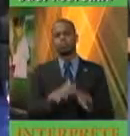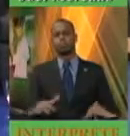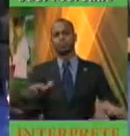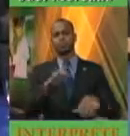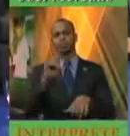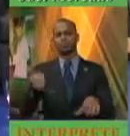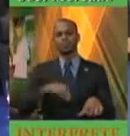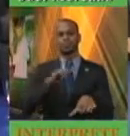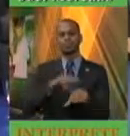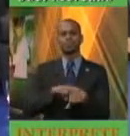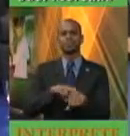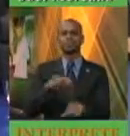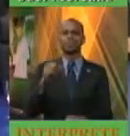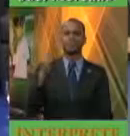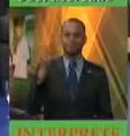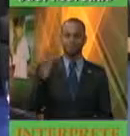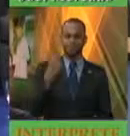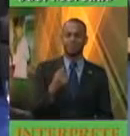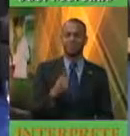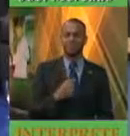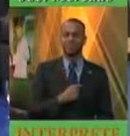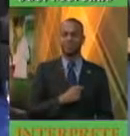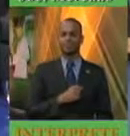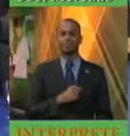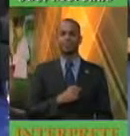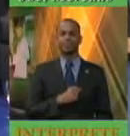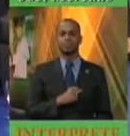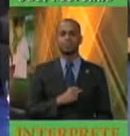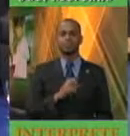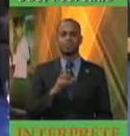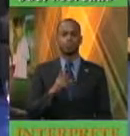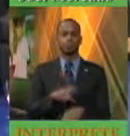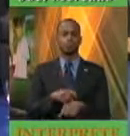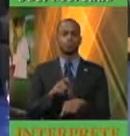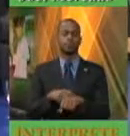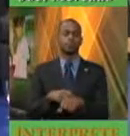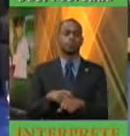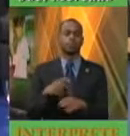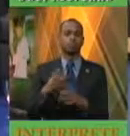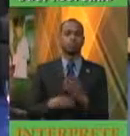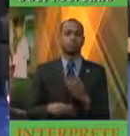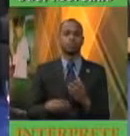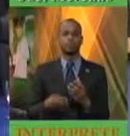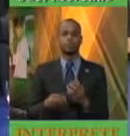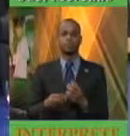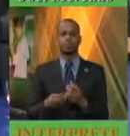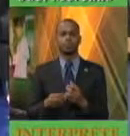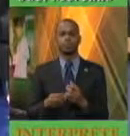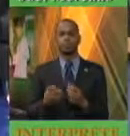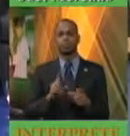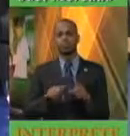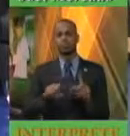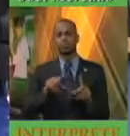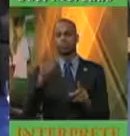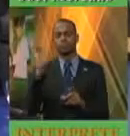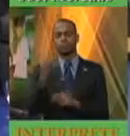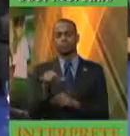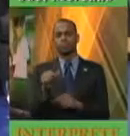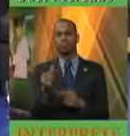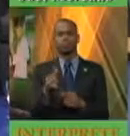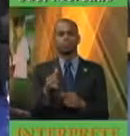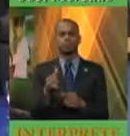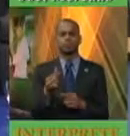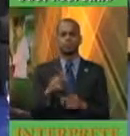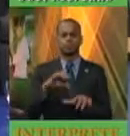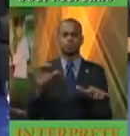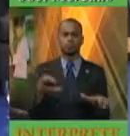se está trabajando, entonces, Guillermo. Sí, se nos agota el tiempo, pero tenemos... A nivel nacional, el tiempo se nos agota, pero esa ha sido una labor,